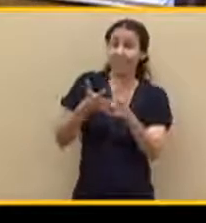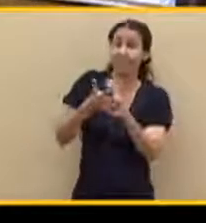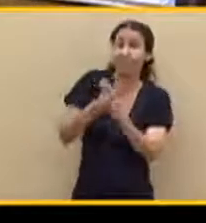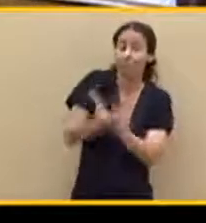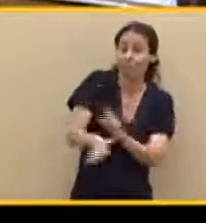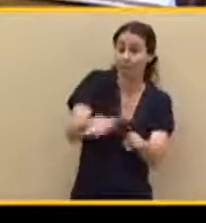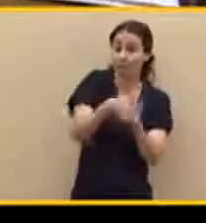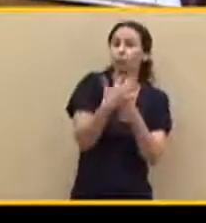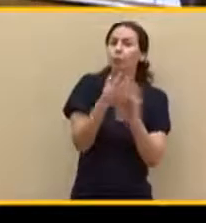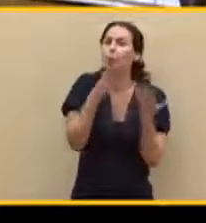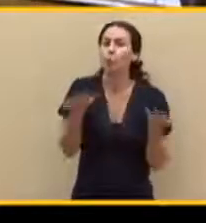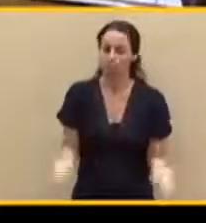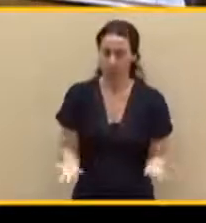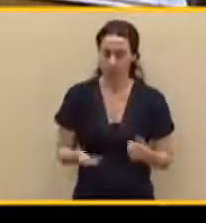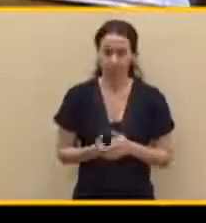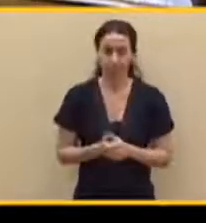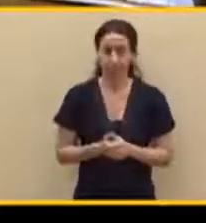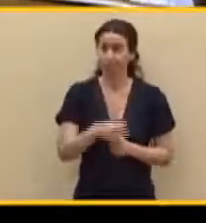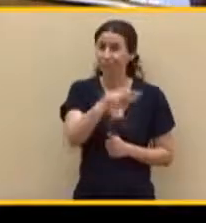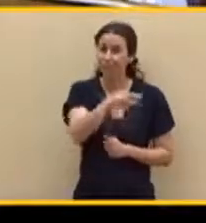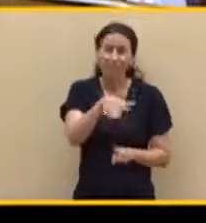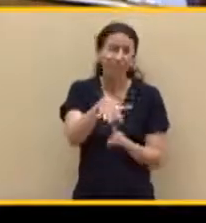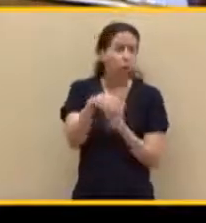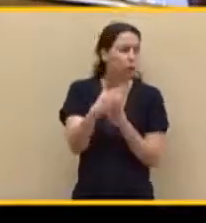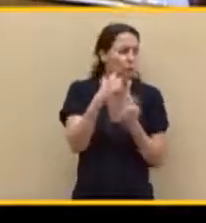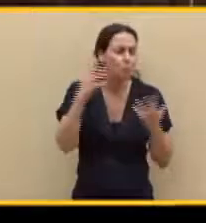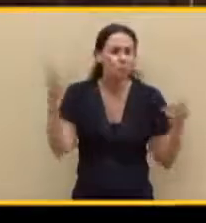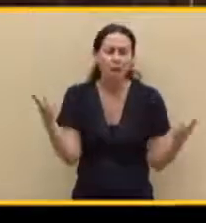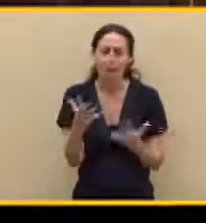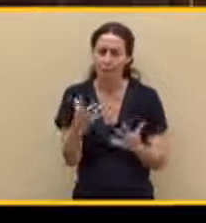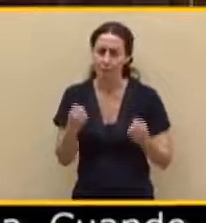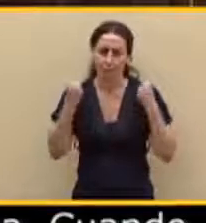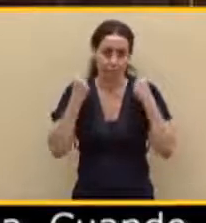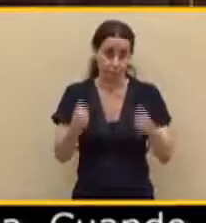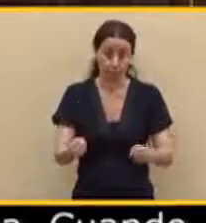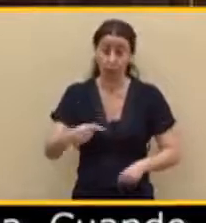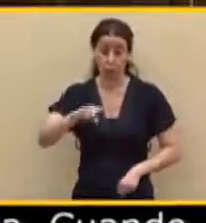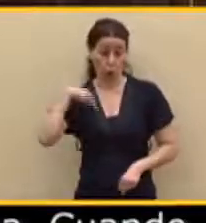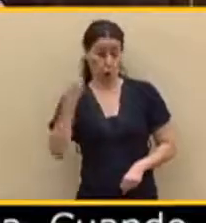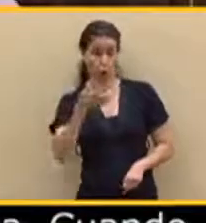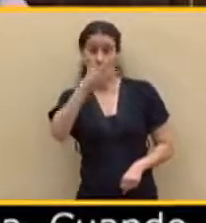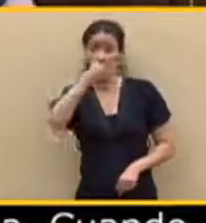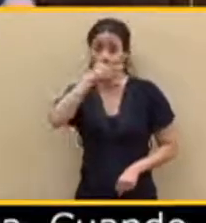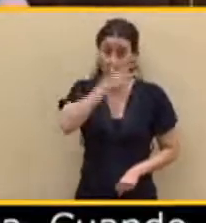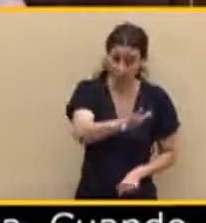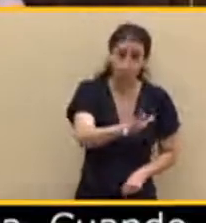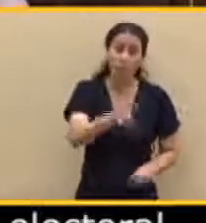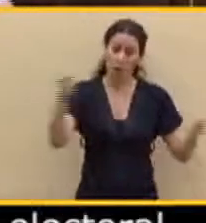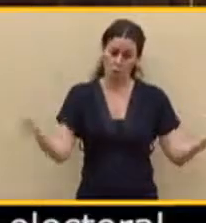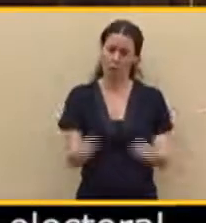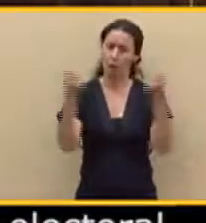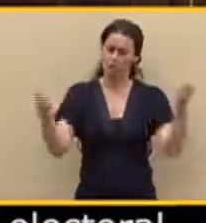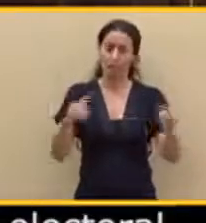los hechos son de una gravedad máxima. Cuando nosotros lo denunciábamos en plena campaña electoral, ustedes nos decían que